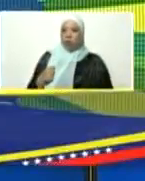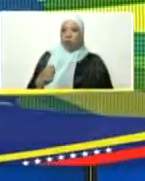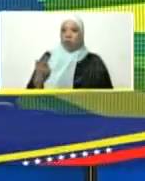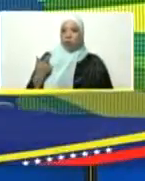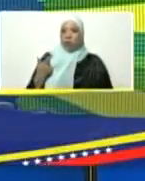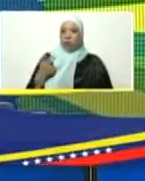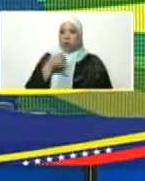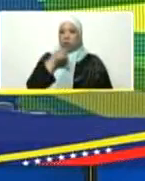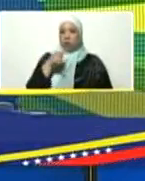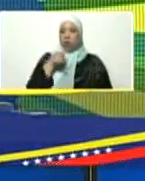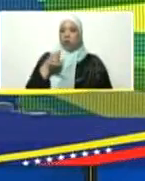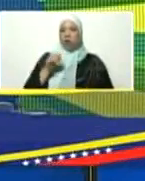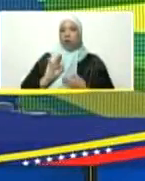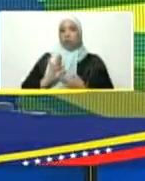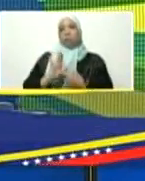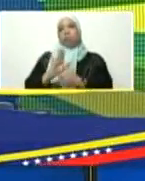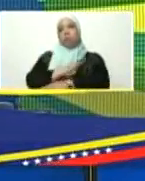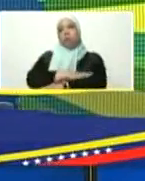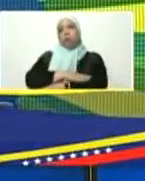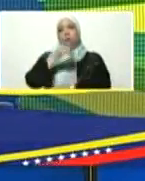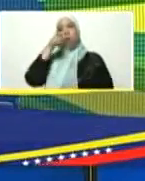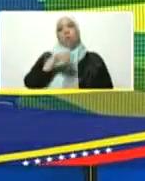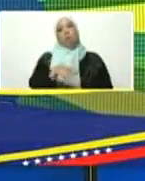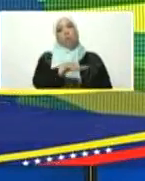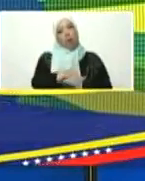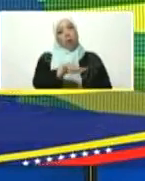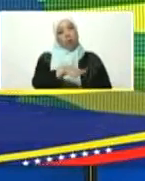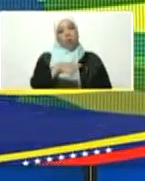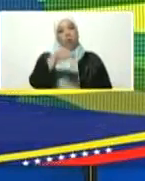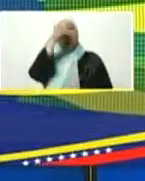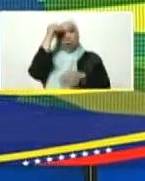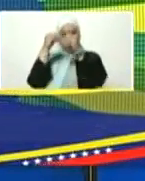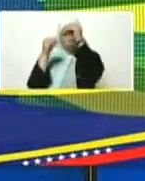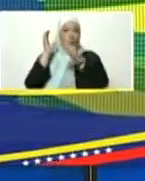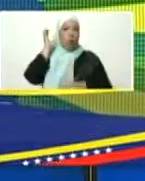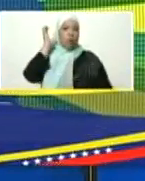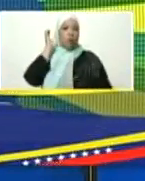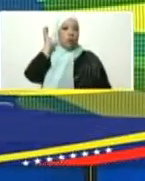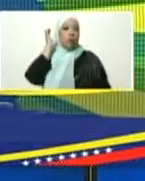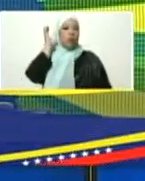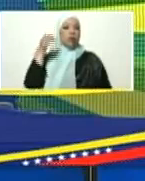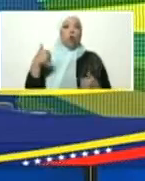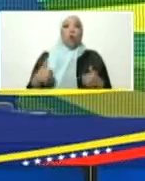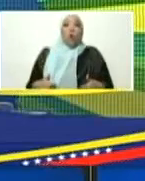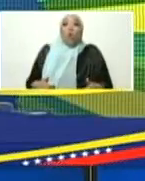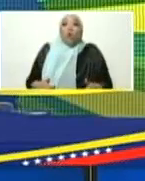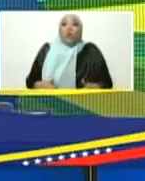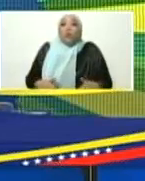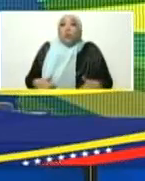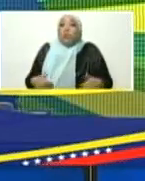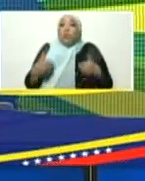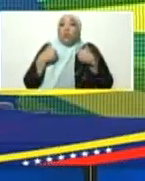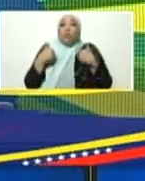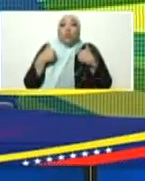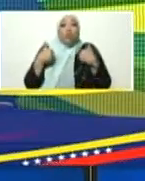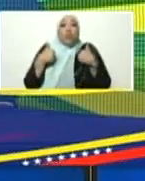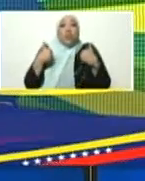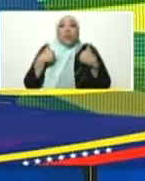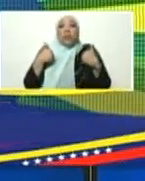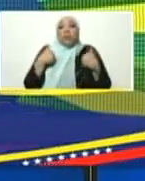sacar dignidad en el pueblo, conciencia, resistencia, sufrir, porque nuestro pueblo ha sufrido mucho,